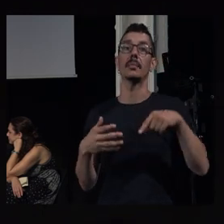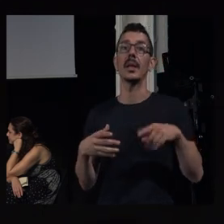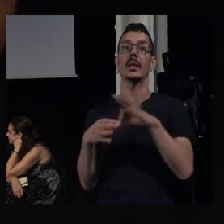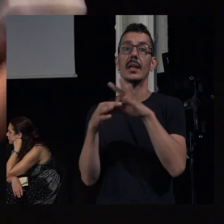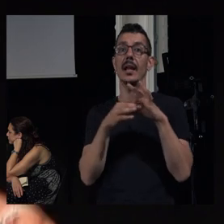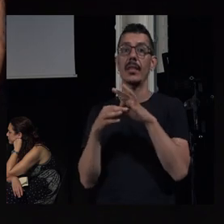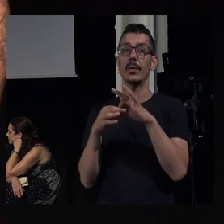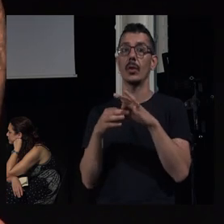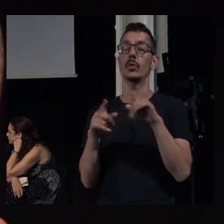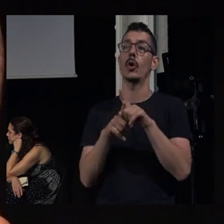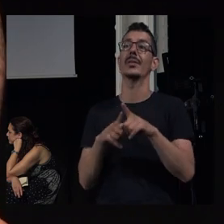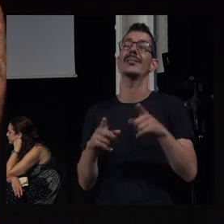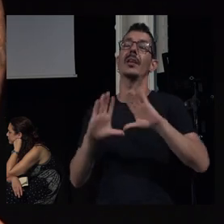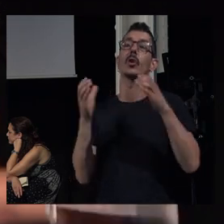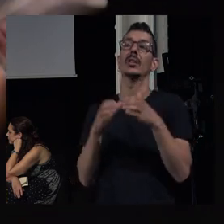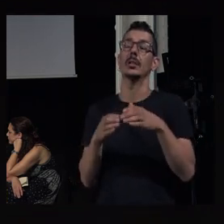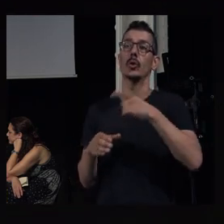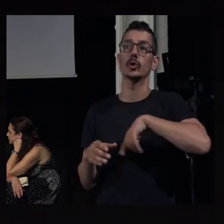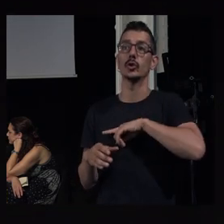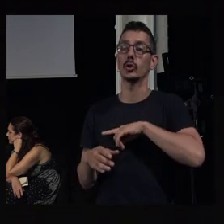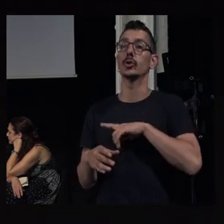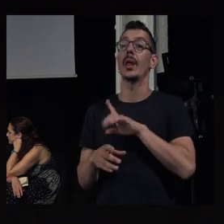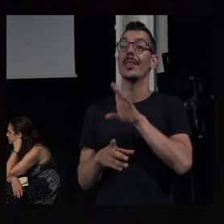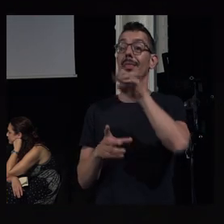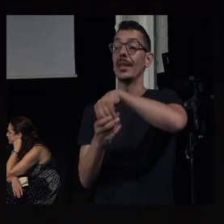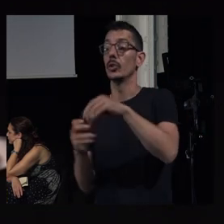participo, que tenemos un pie en las instituciones